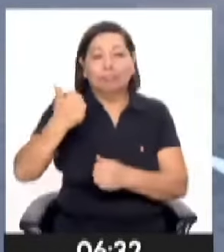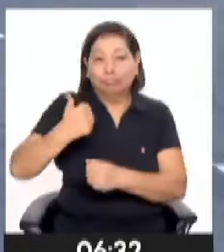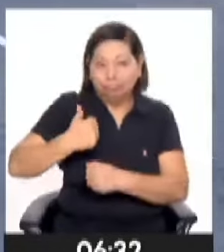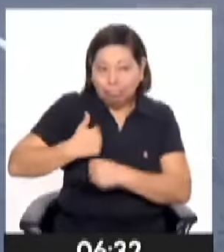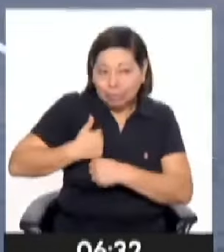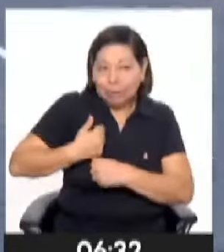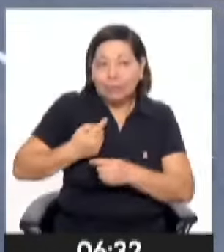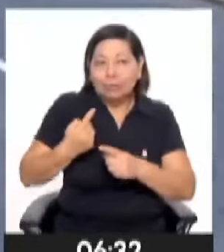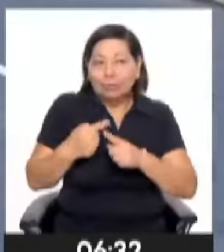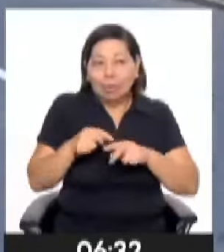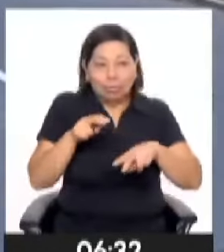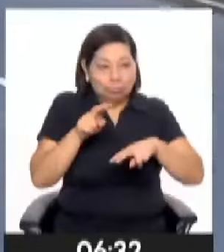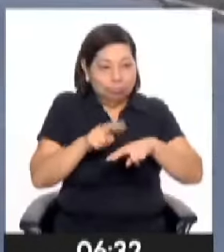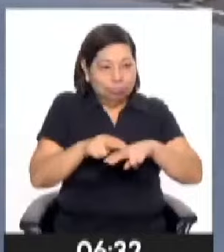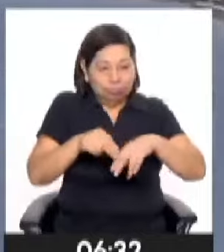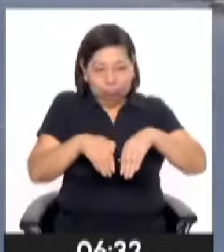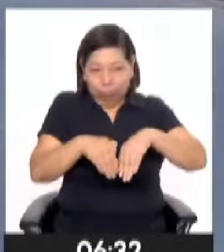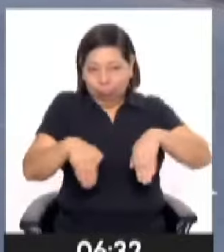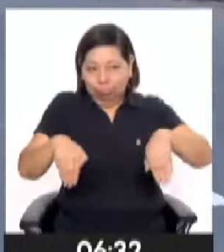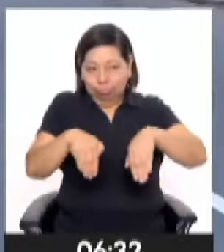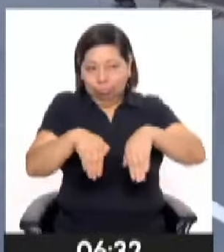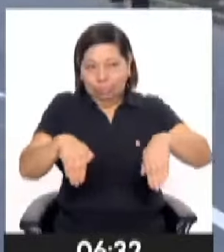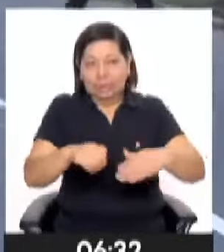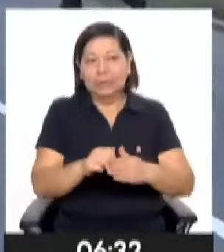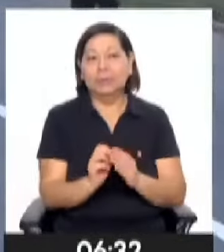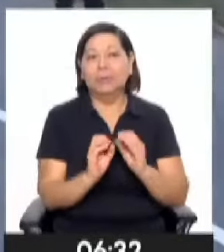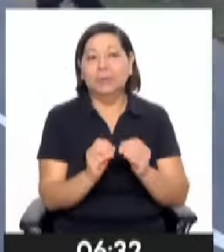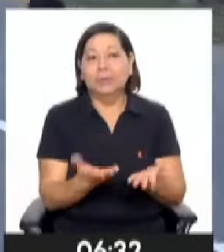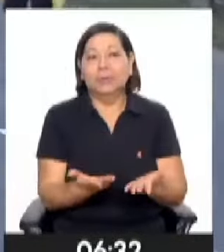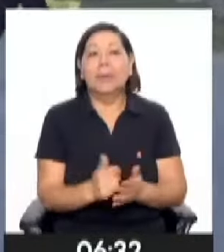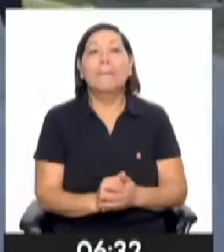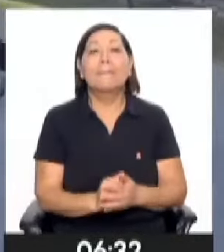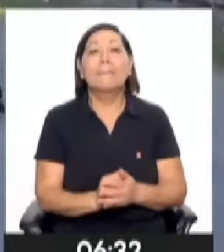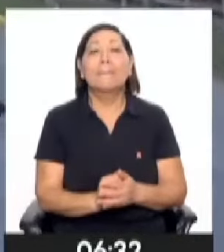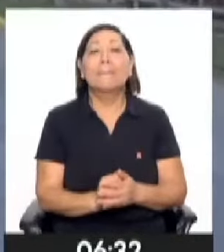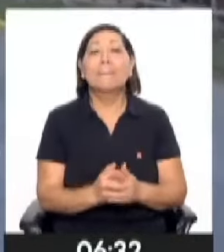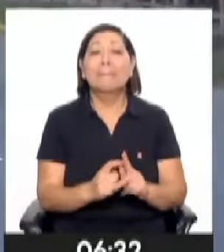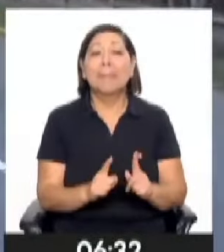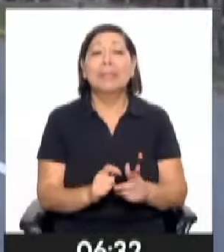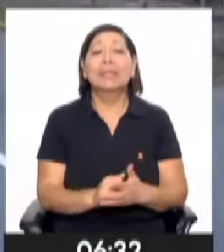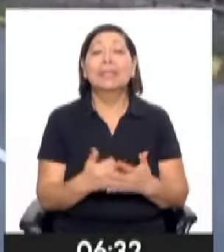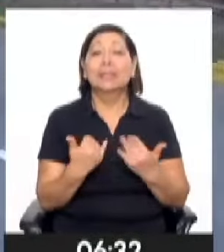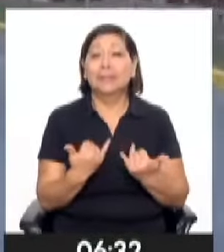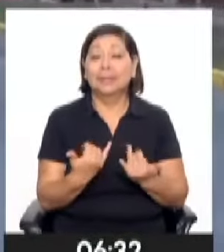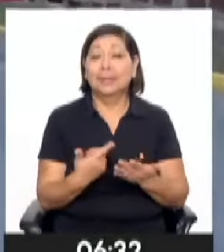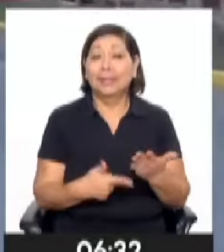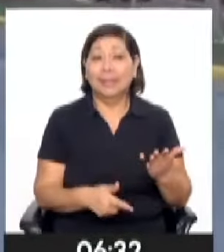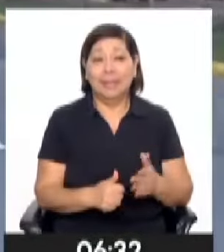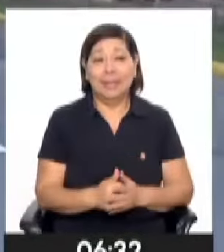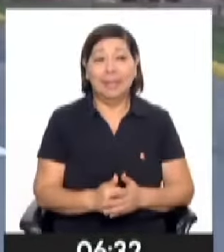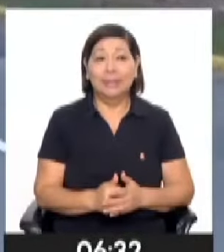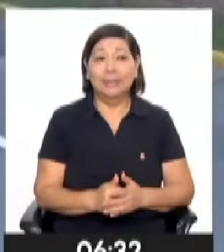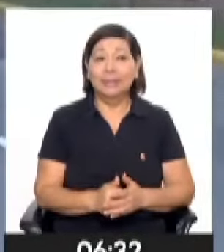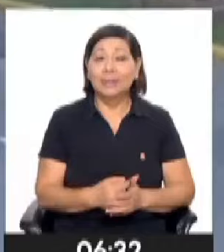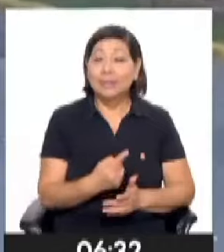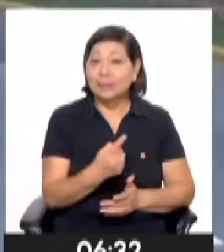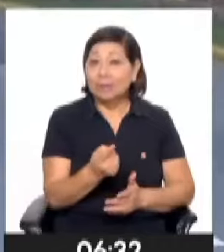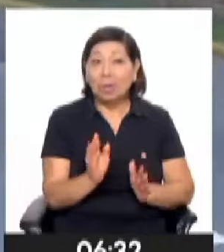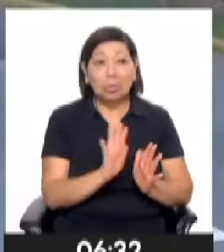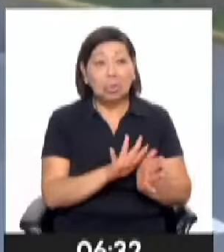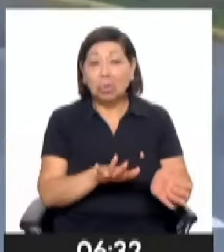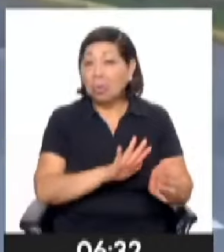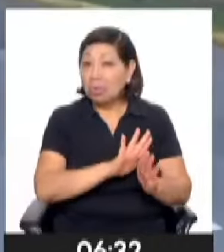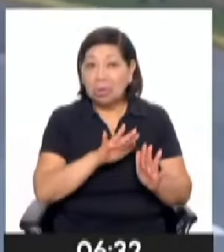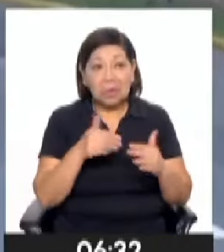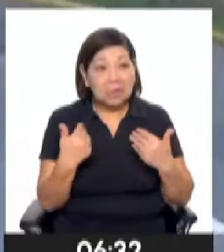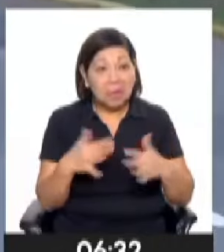ya están instalados, se están dando los últimos toques nada más, y esa es la situación, compañeros. Está casi todo